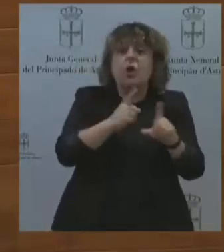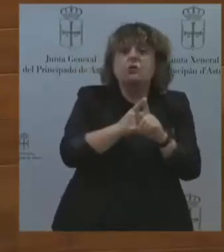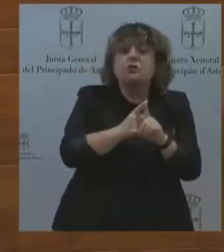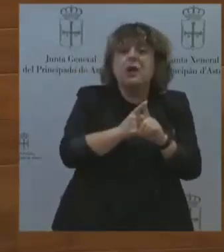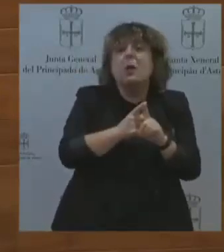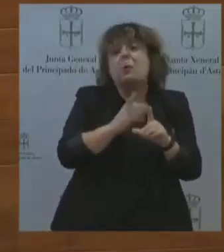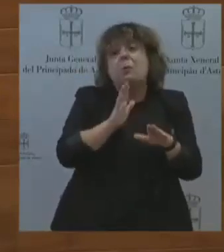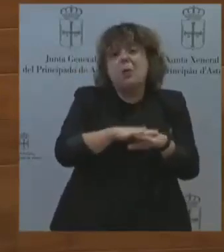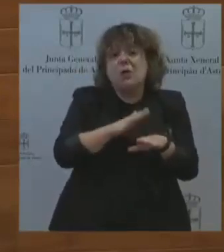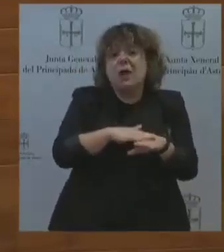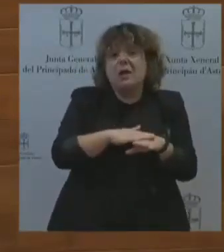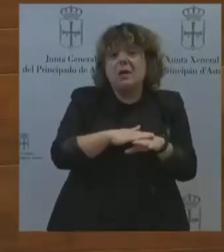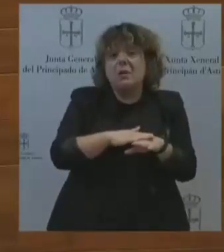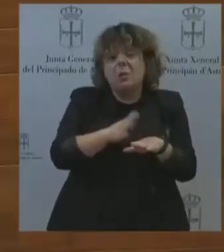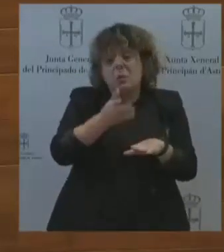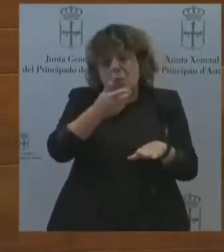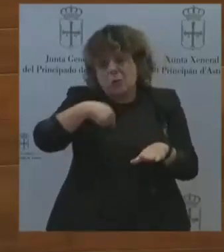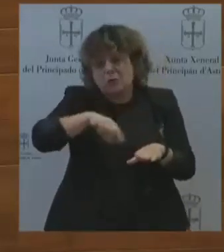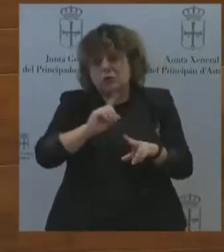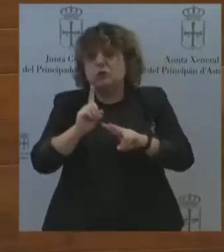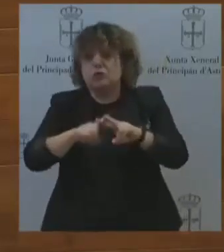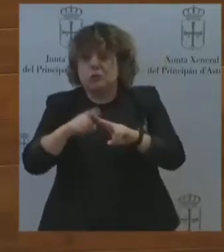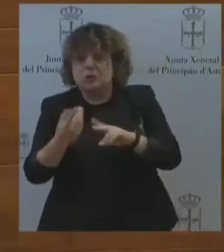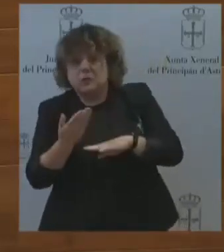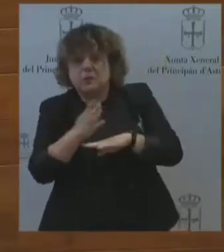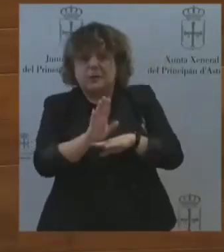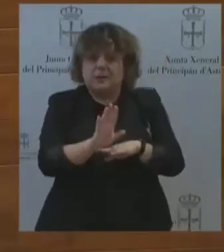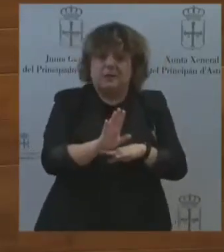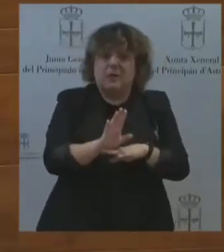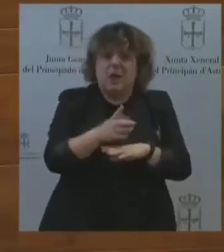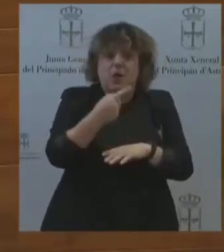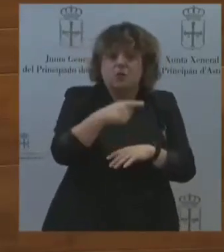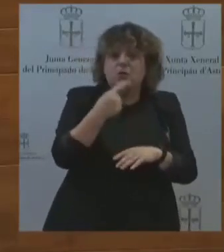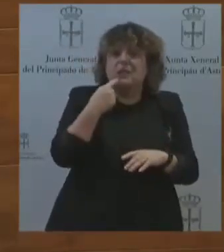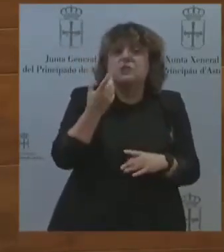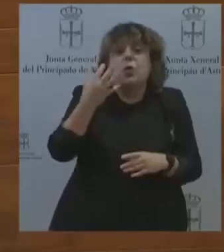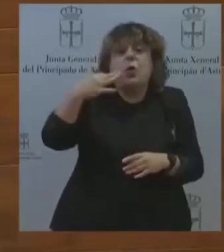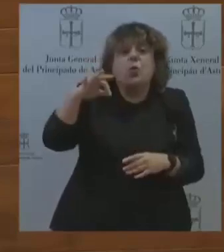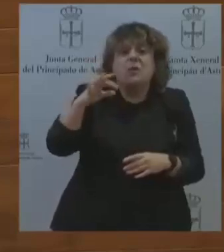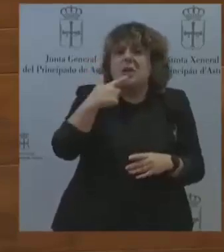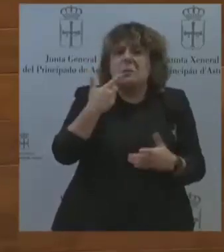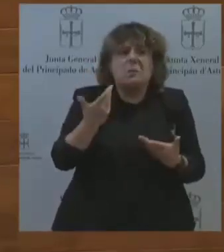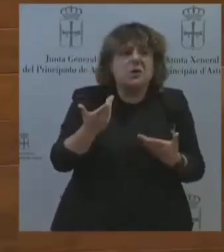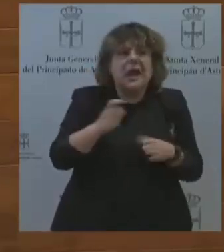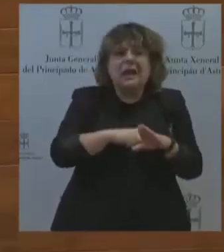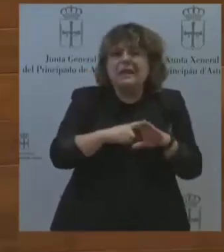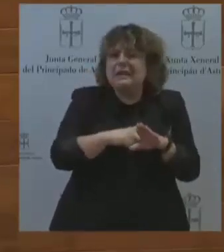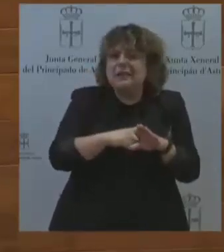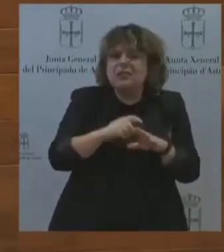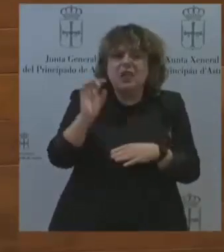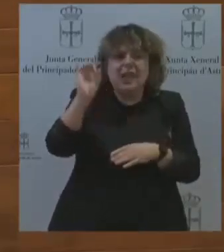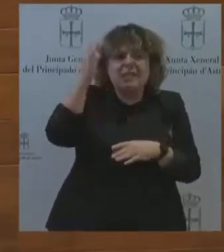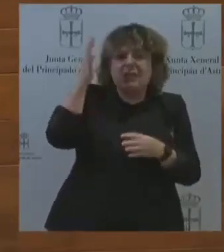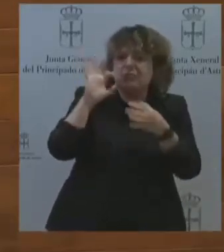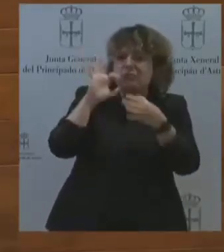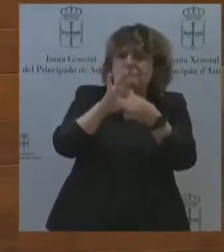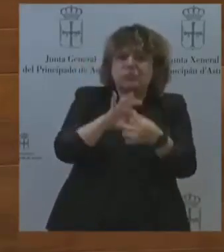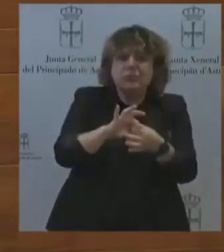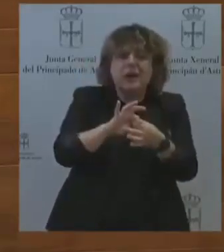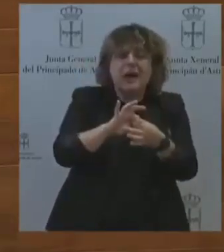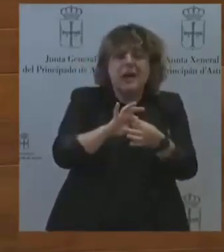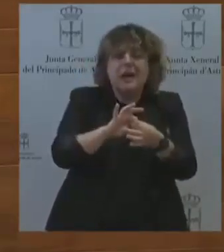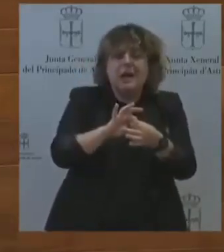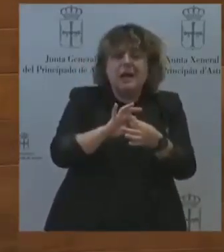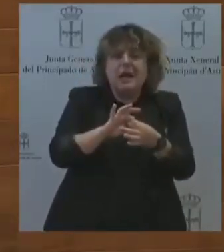ha rechazado ayudar a los asturianos únicamente por criterios puramente ideológicos. El Partido Socialista de Asturias ha votado en contra de todas y cada una de